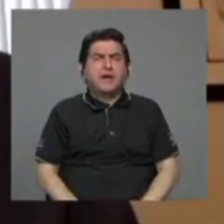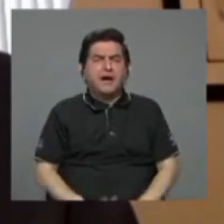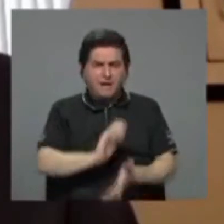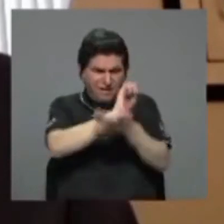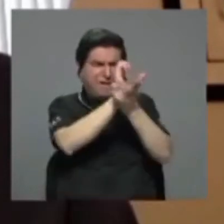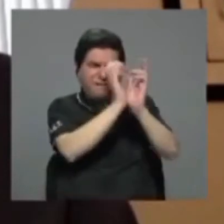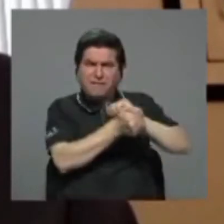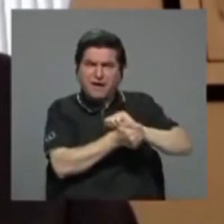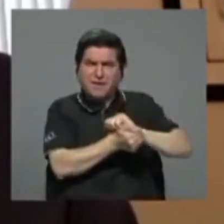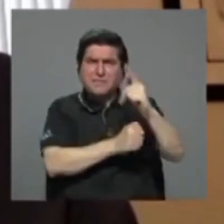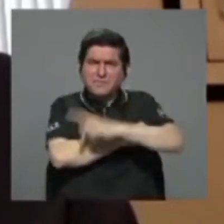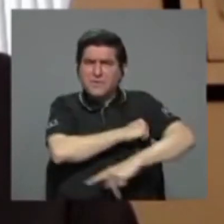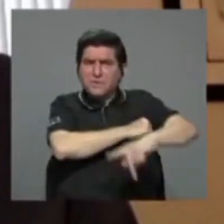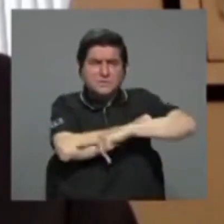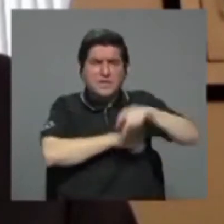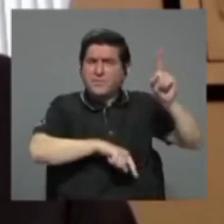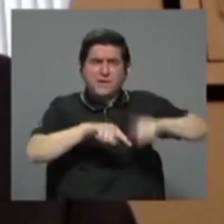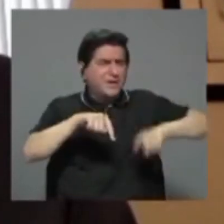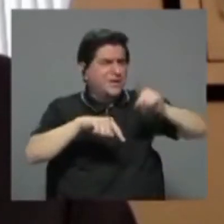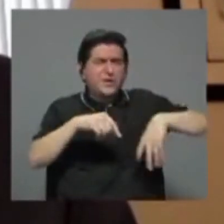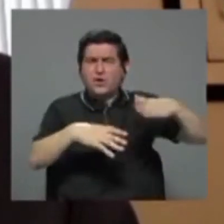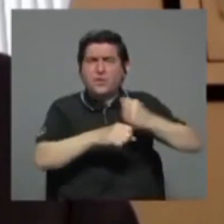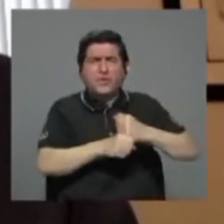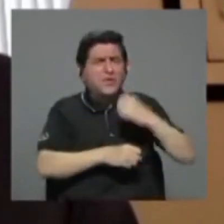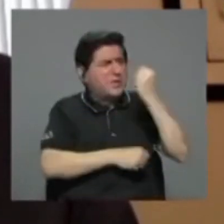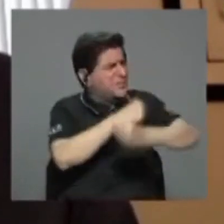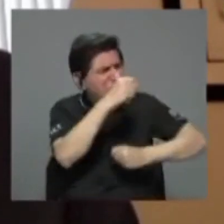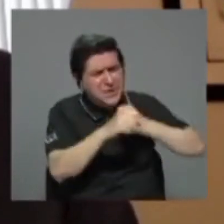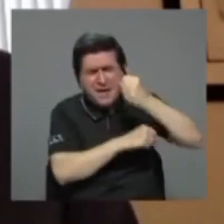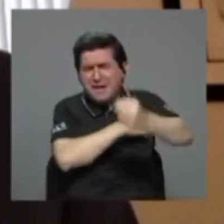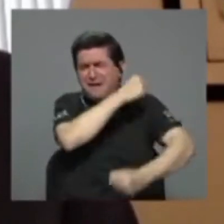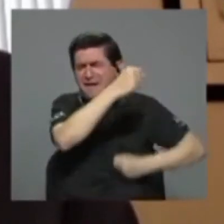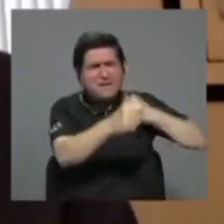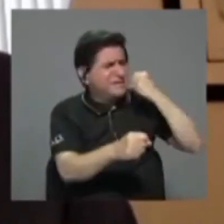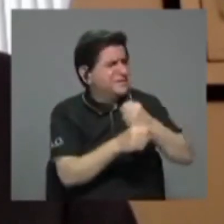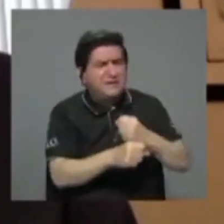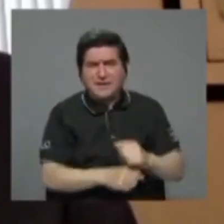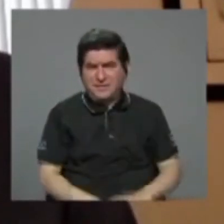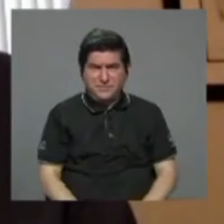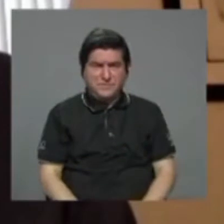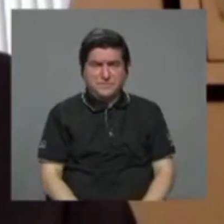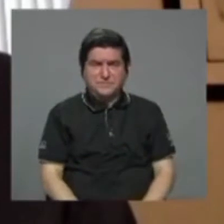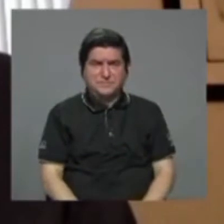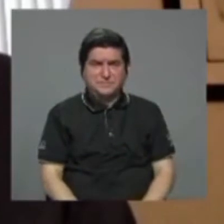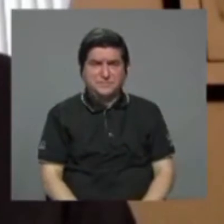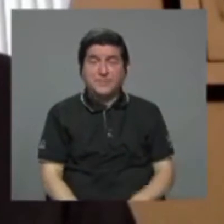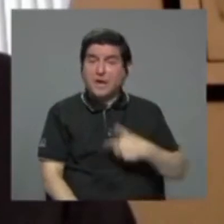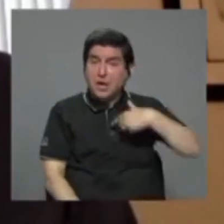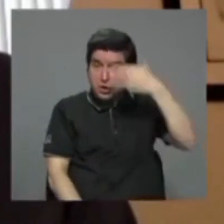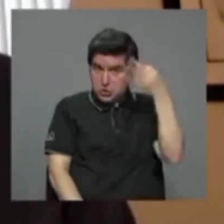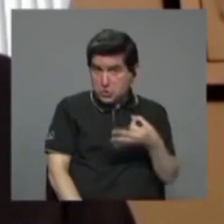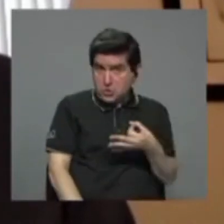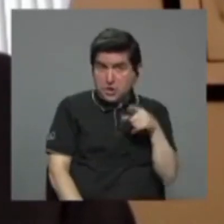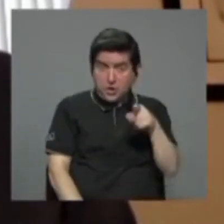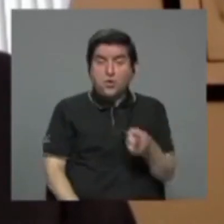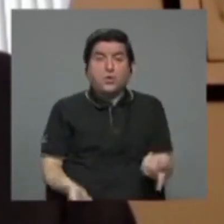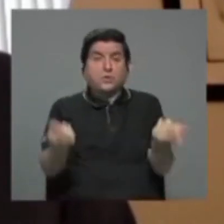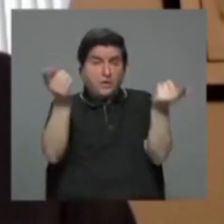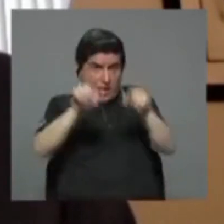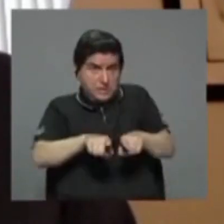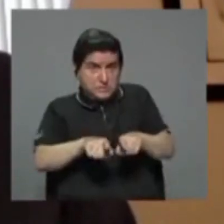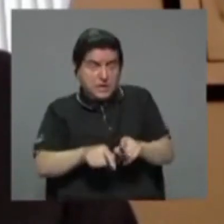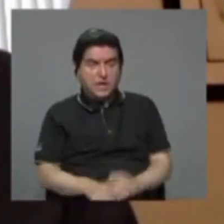reformas que el país no había logrado hacer en décadas. Y entonces yo creo que ese hecho